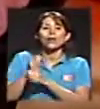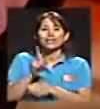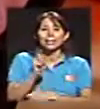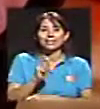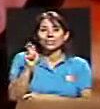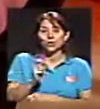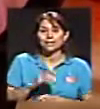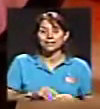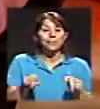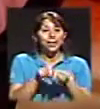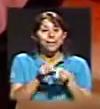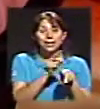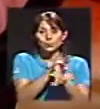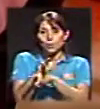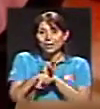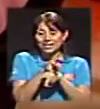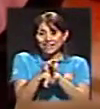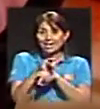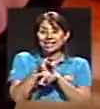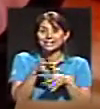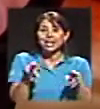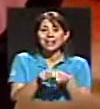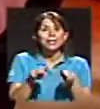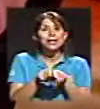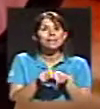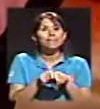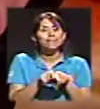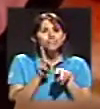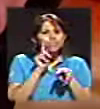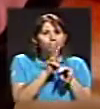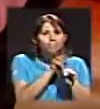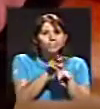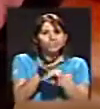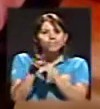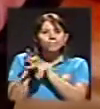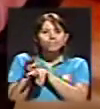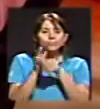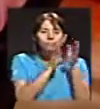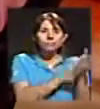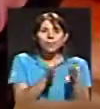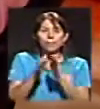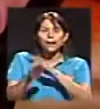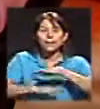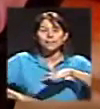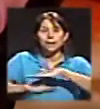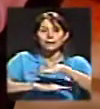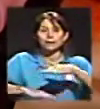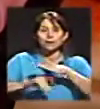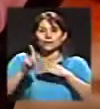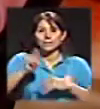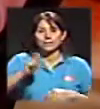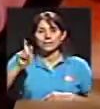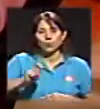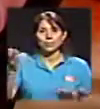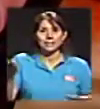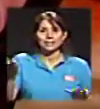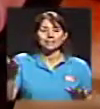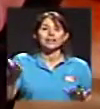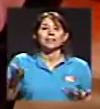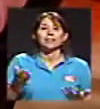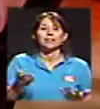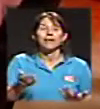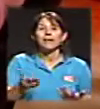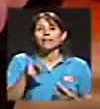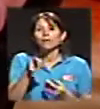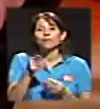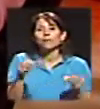la superintendencia también se ve involucrada en lo que es la supervisión de los planes básicos, planes de pensiones básicos o regímenes básicos,